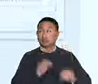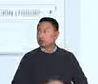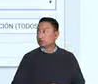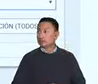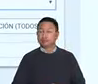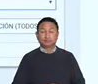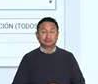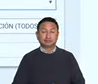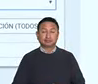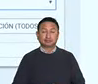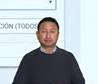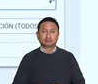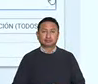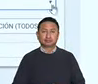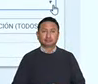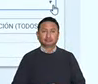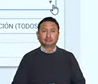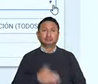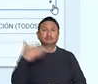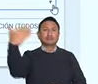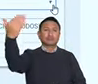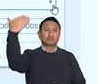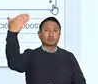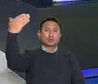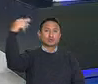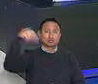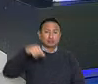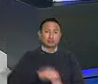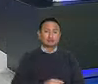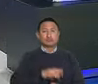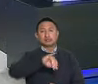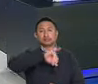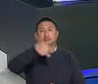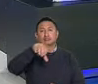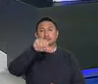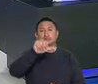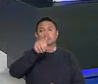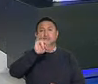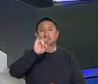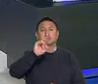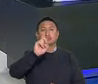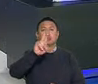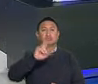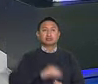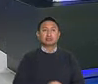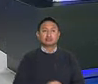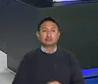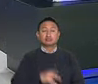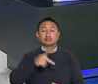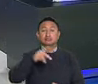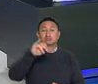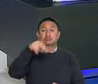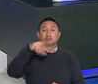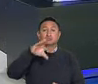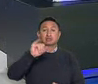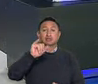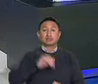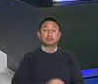Viejo, pues el alcalde es Javier Pincay, ¿sí? Javier Pincay,